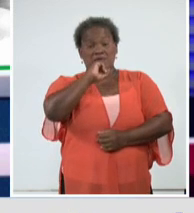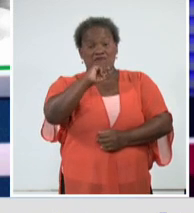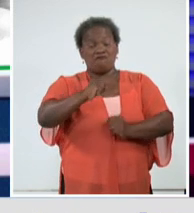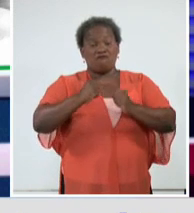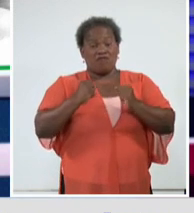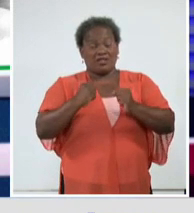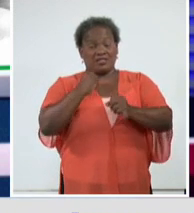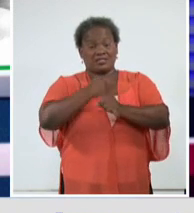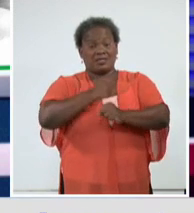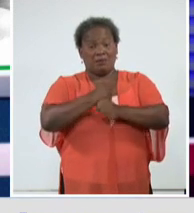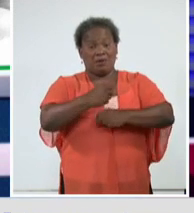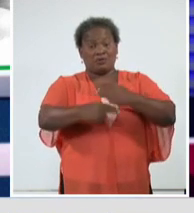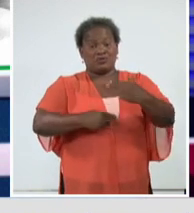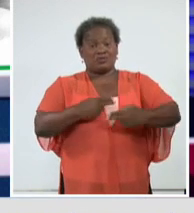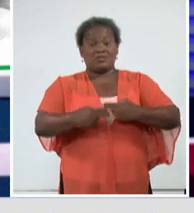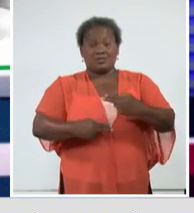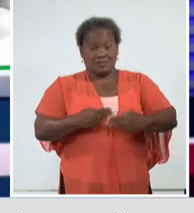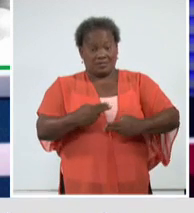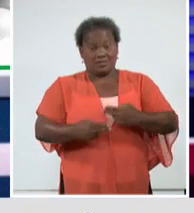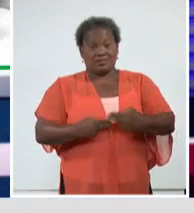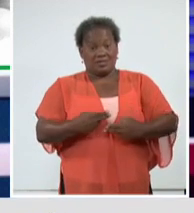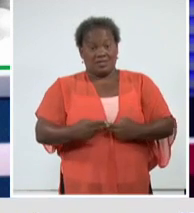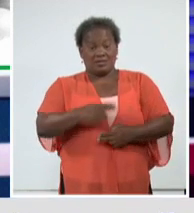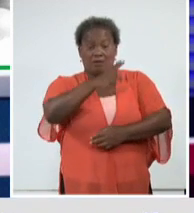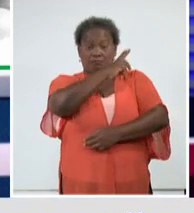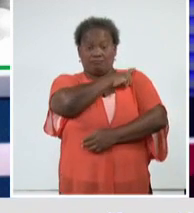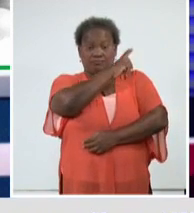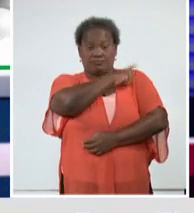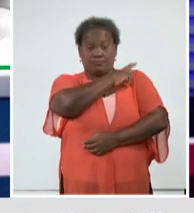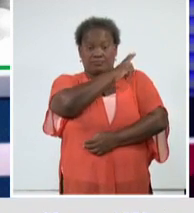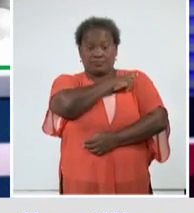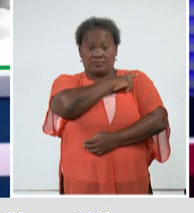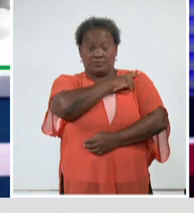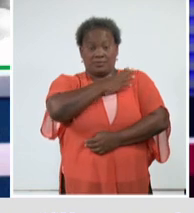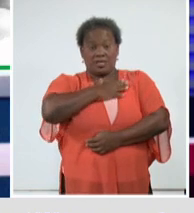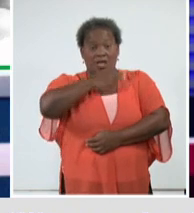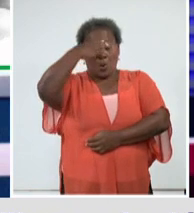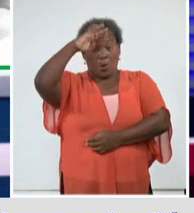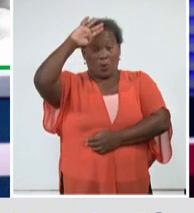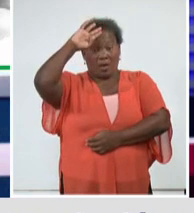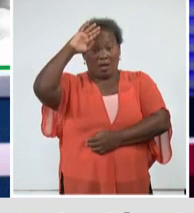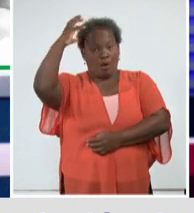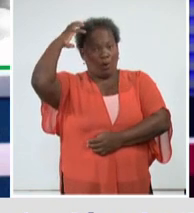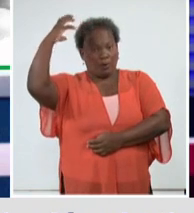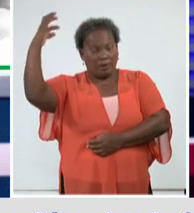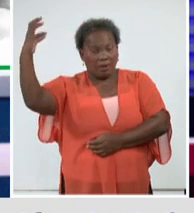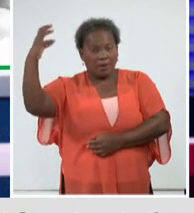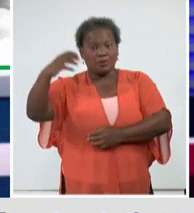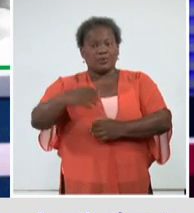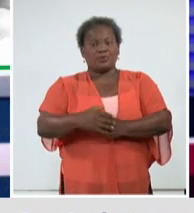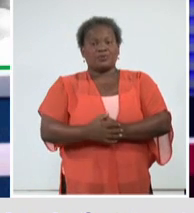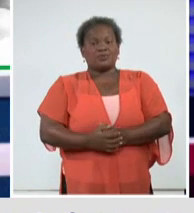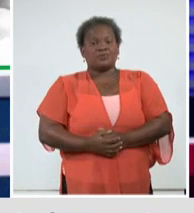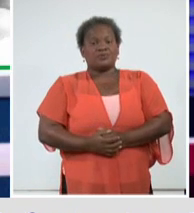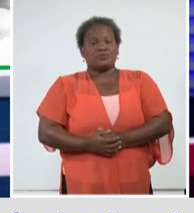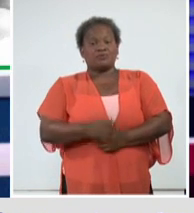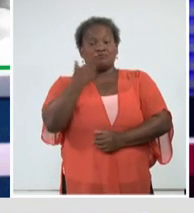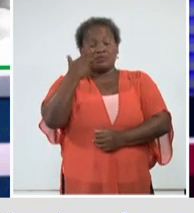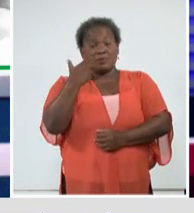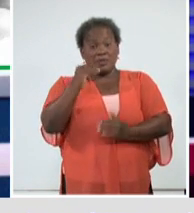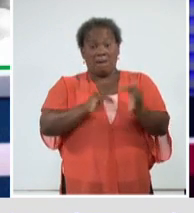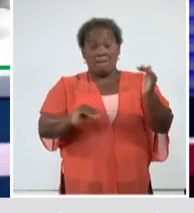que se viene realizando por parte de la dirección de nuestro país, del gobierno y sobre todo el Ministerio